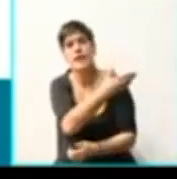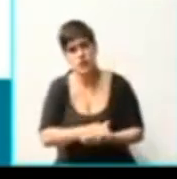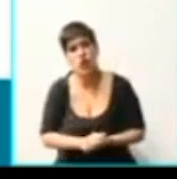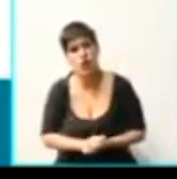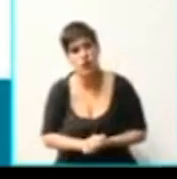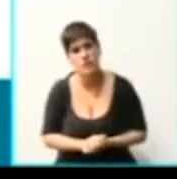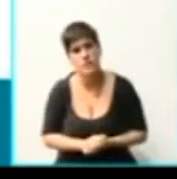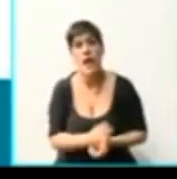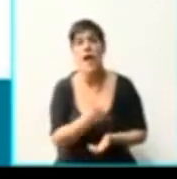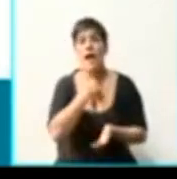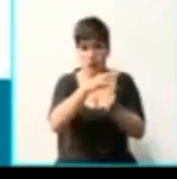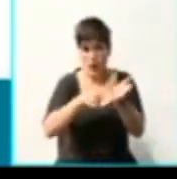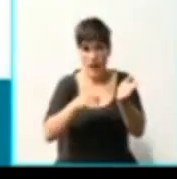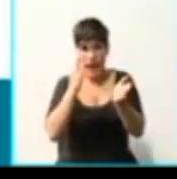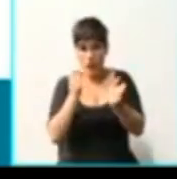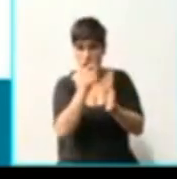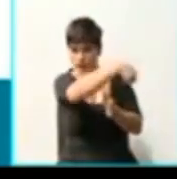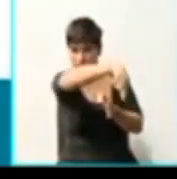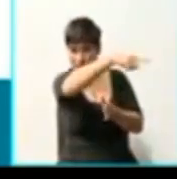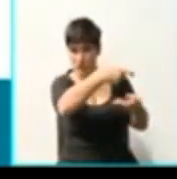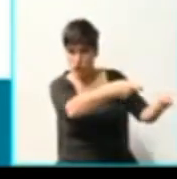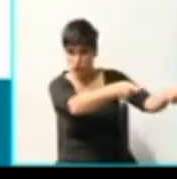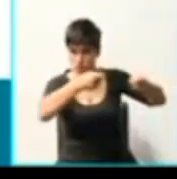que han escrito ellas.